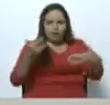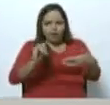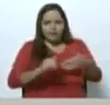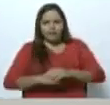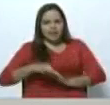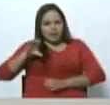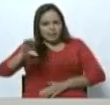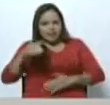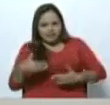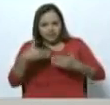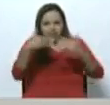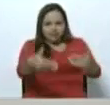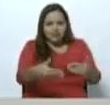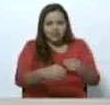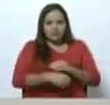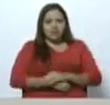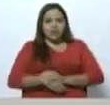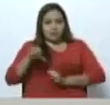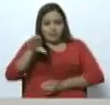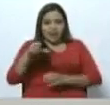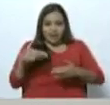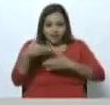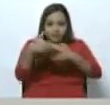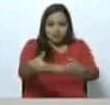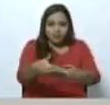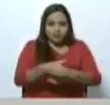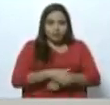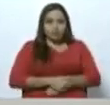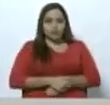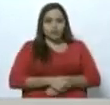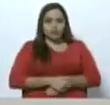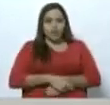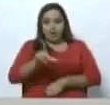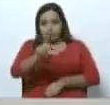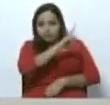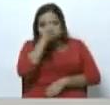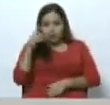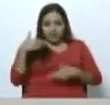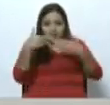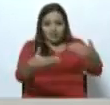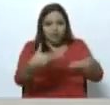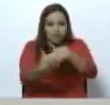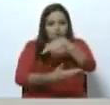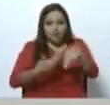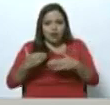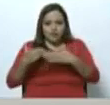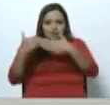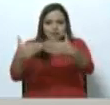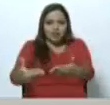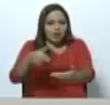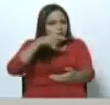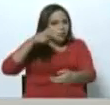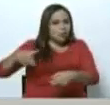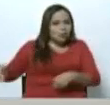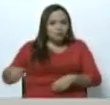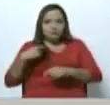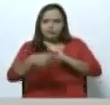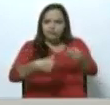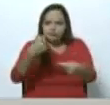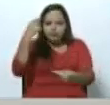patria avanzando, el país avanzando, el partido avanzando, la revolución avanzando y el pueblo cada